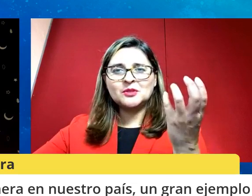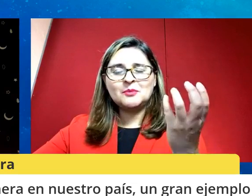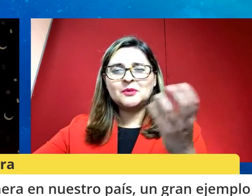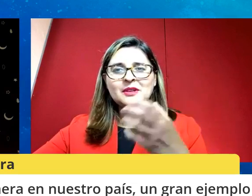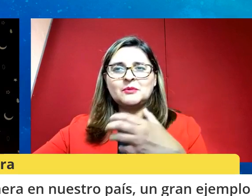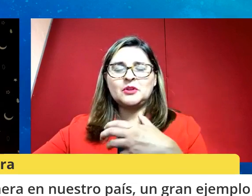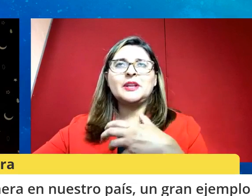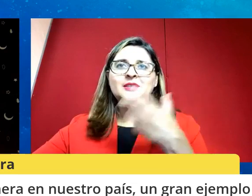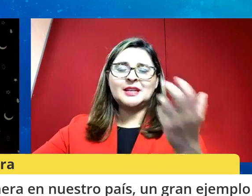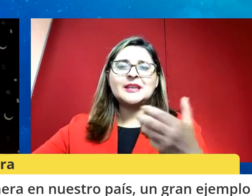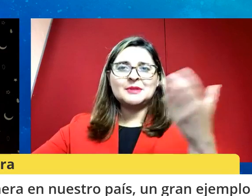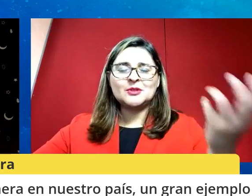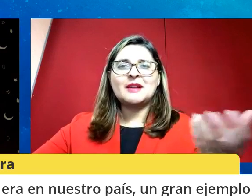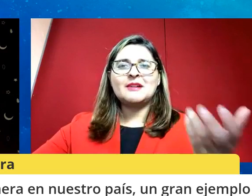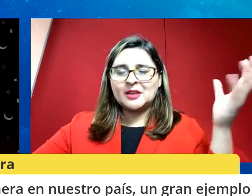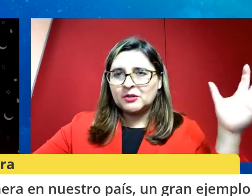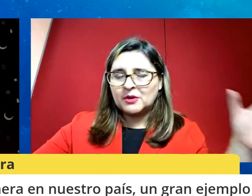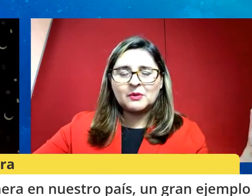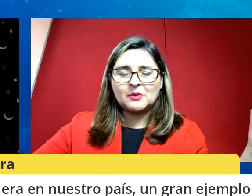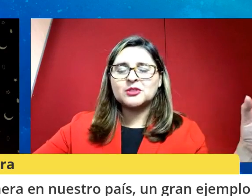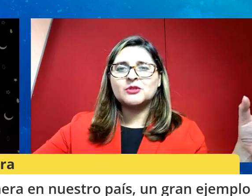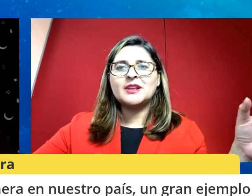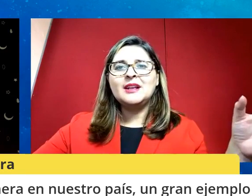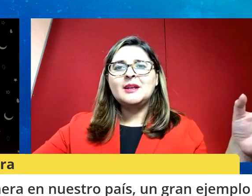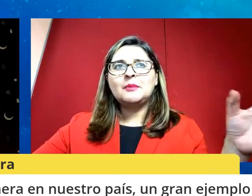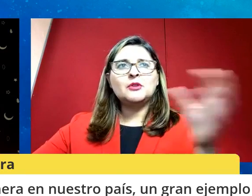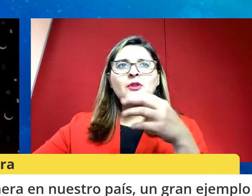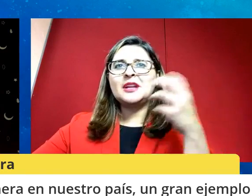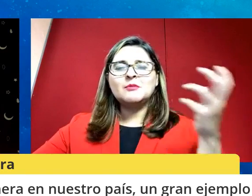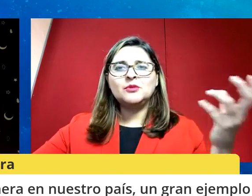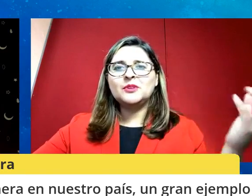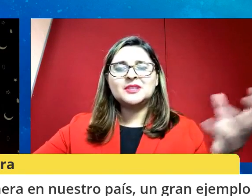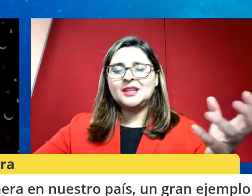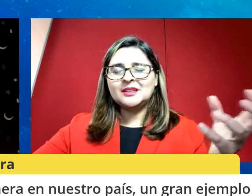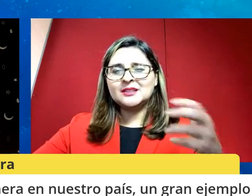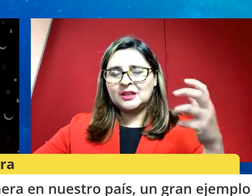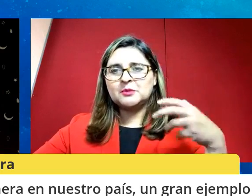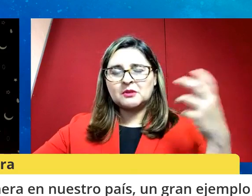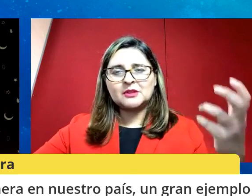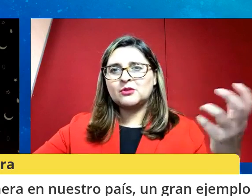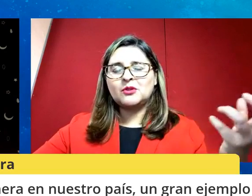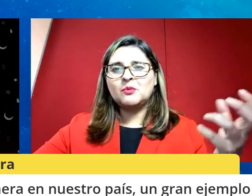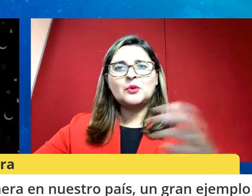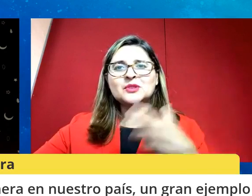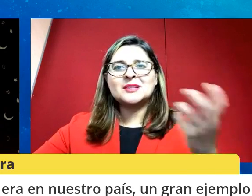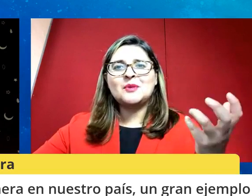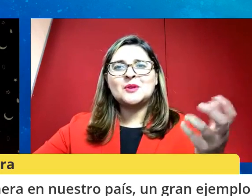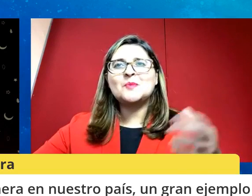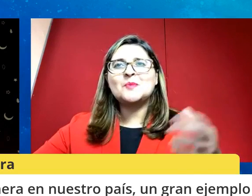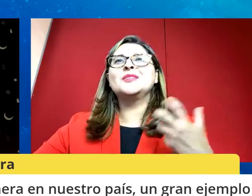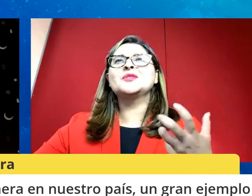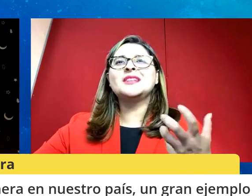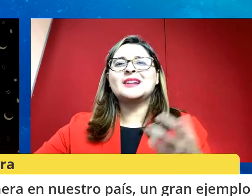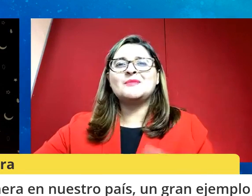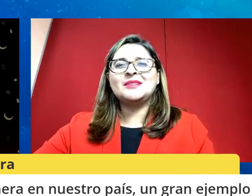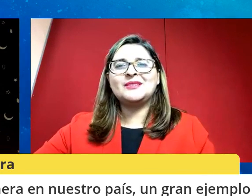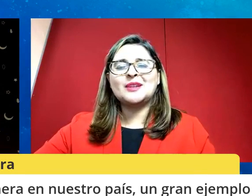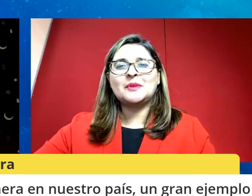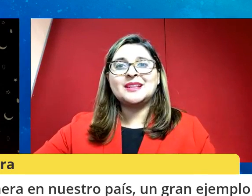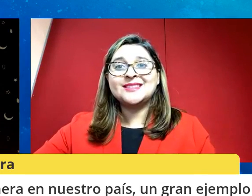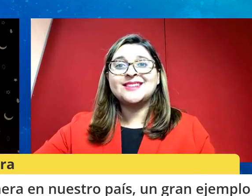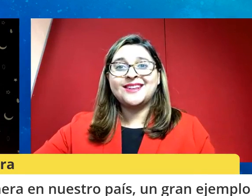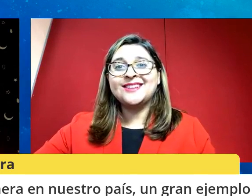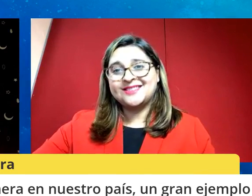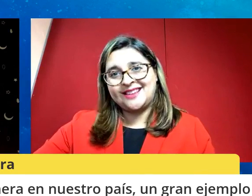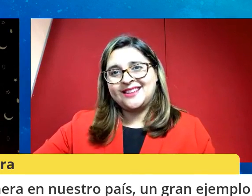pionero en su tipo, bueno, en Chile ya mencionabas que es como la única zona, pero en el mundo existen así observatorios, un poco si hacemos el comparativo, sería realmente